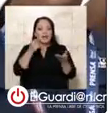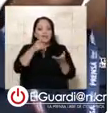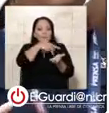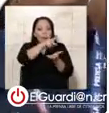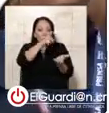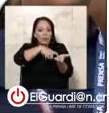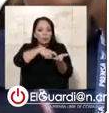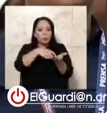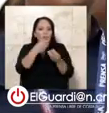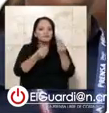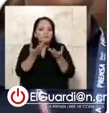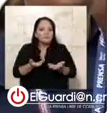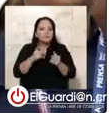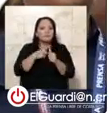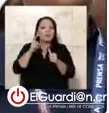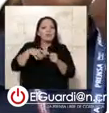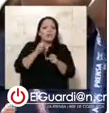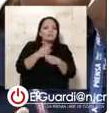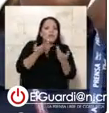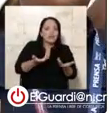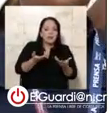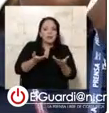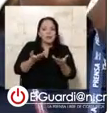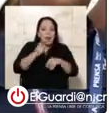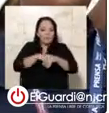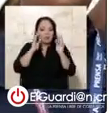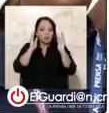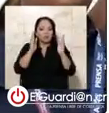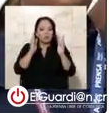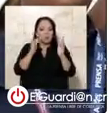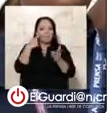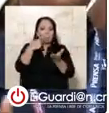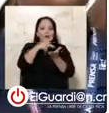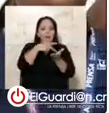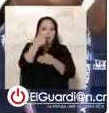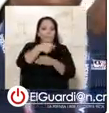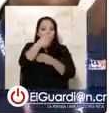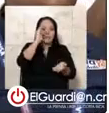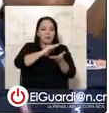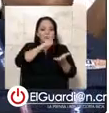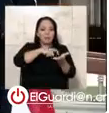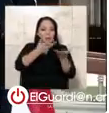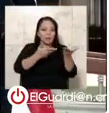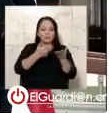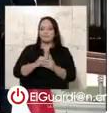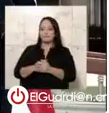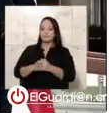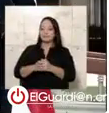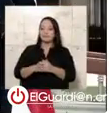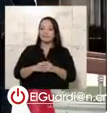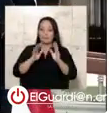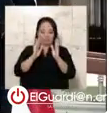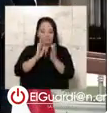amortiguamiento de la deuda? ¿Qué es lo que tiene que pasar? Y si existen plazos establecidos para ir dando ese amortiguamiento a la deuda. Mire, si una persona